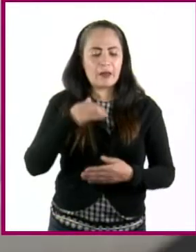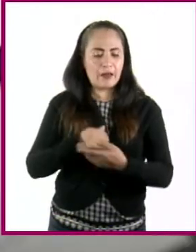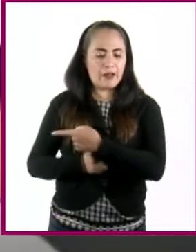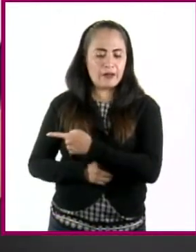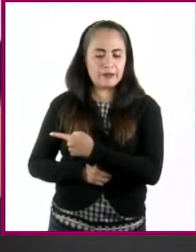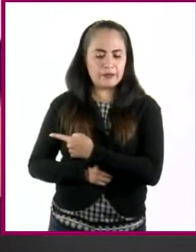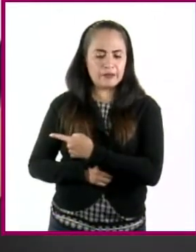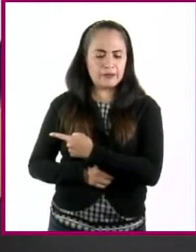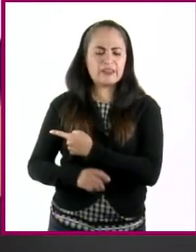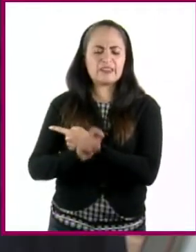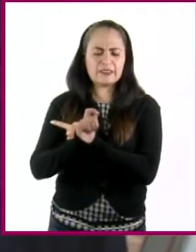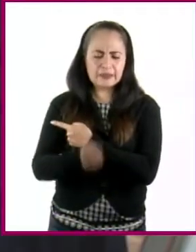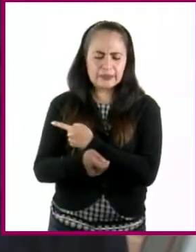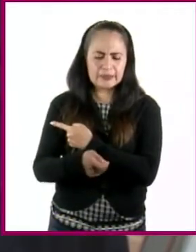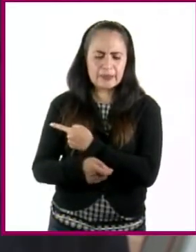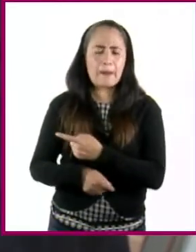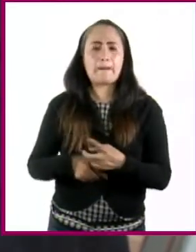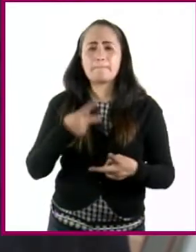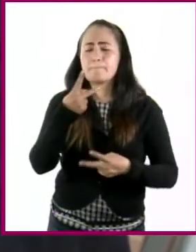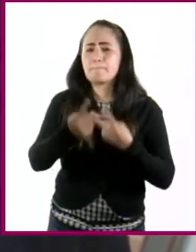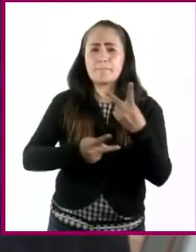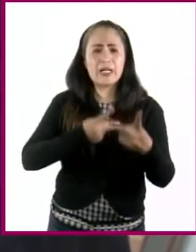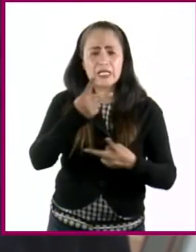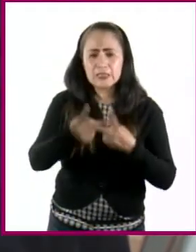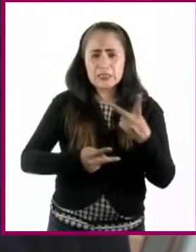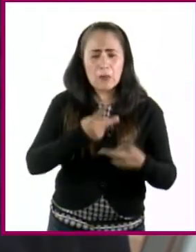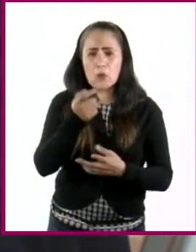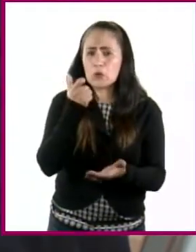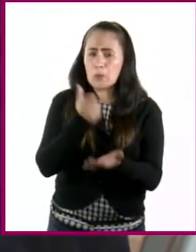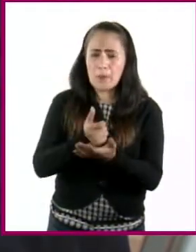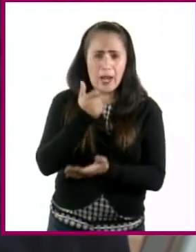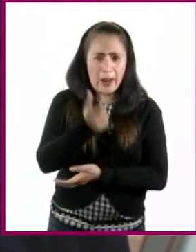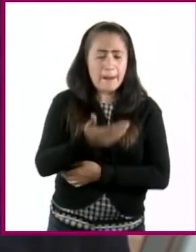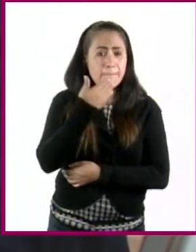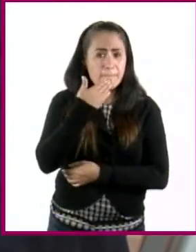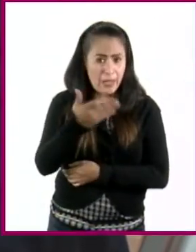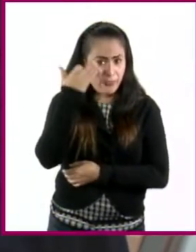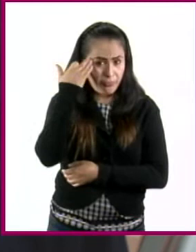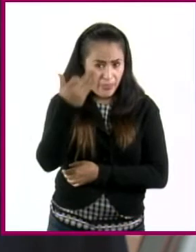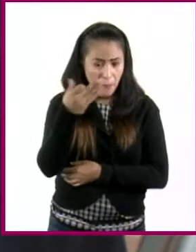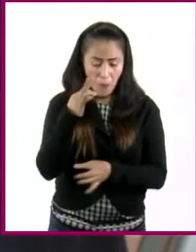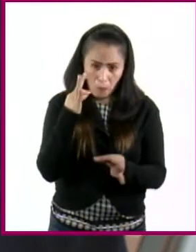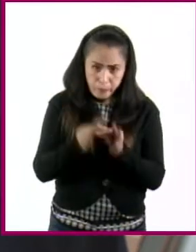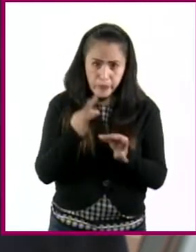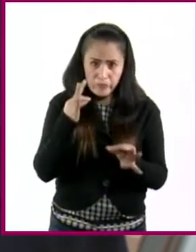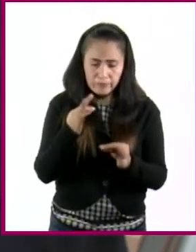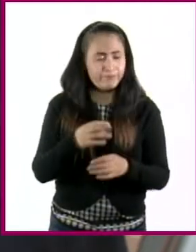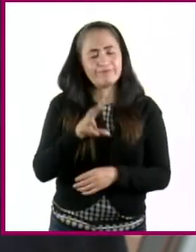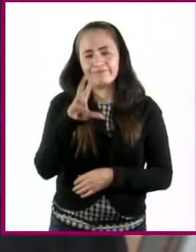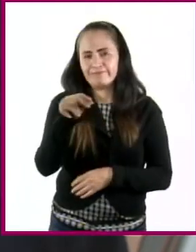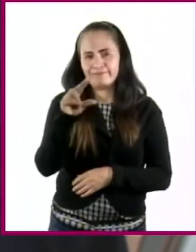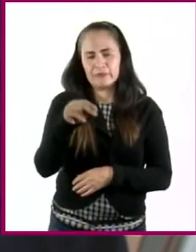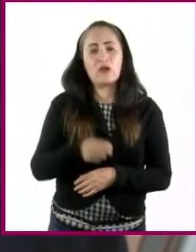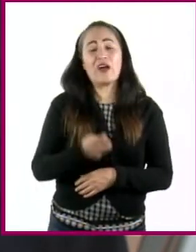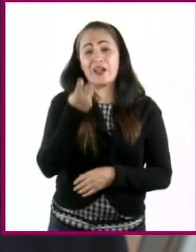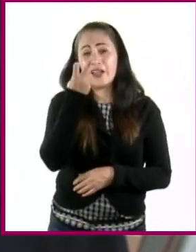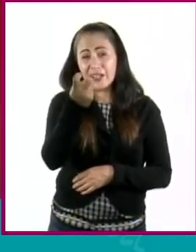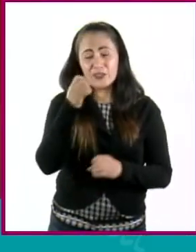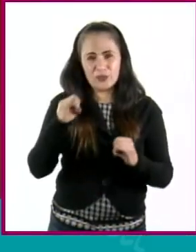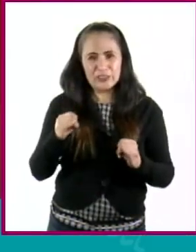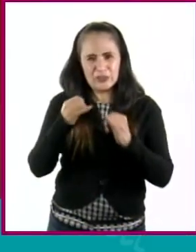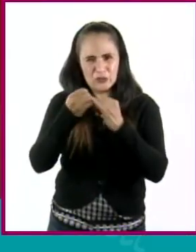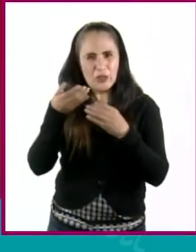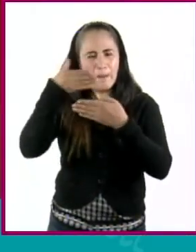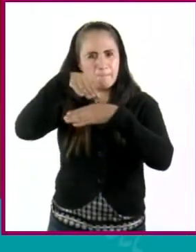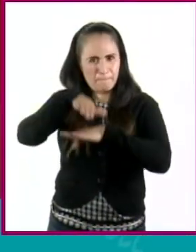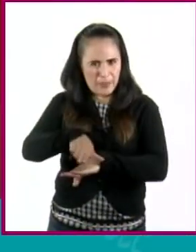todos aquellos préstamos que no se pagaron en tiempo y forma. Esto es muy importante para las instituciones que